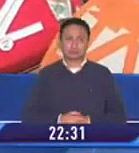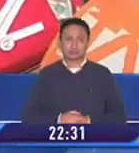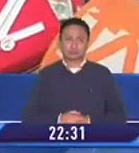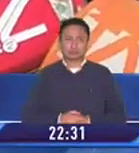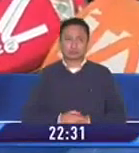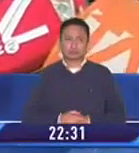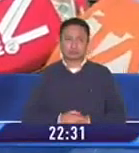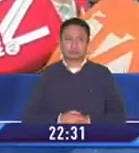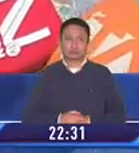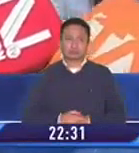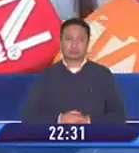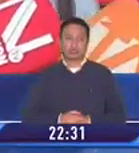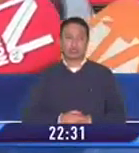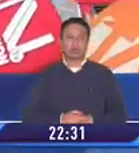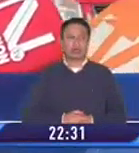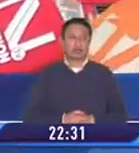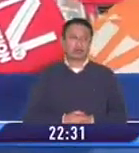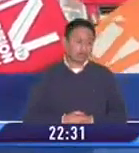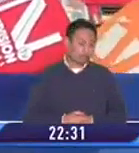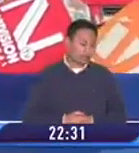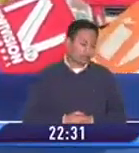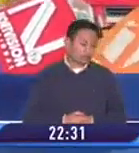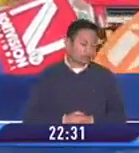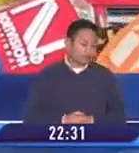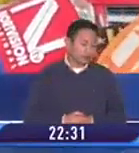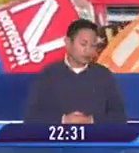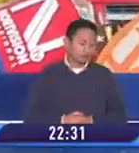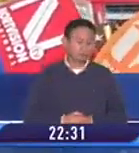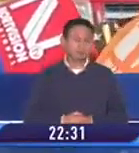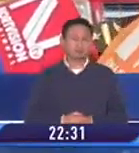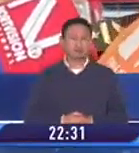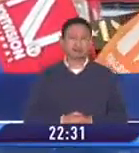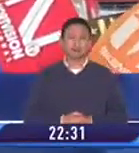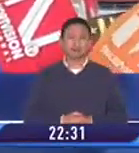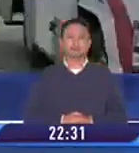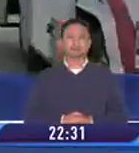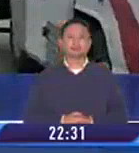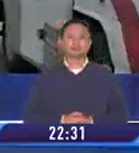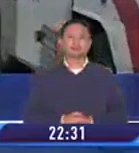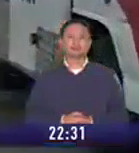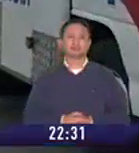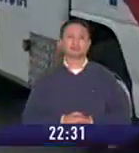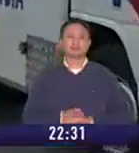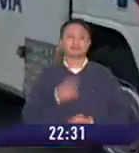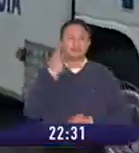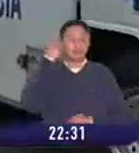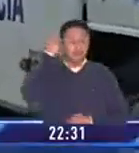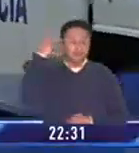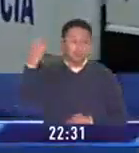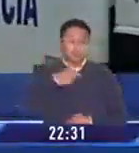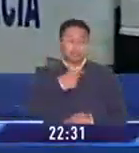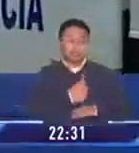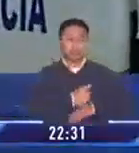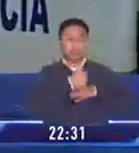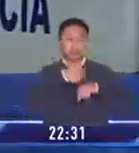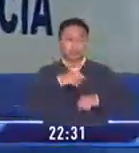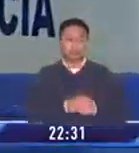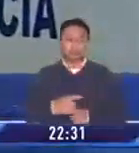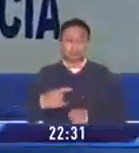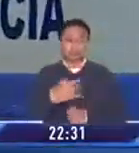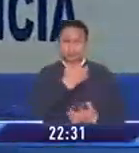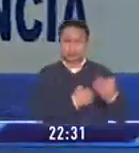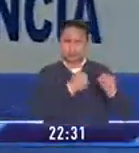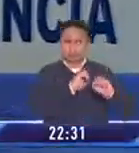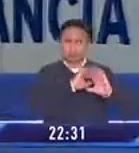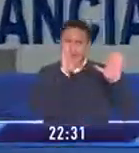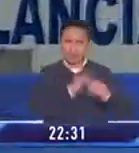se ha esparcido ahí en el lugar. Estamos en las investigaciones correspondientes. Padres de familia que exigen a las autoridades claridad en la